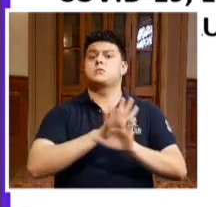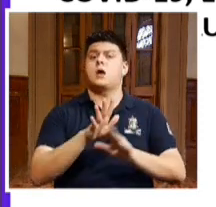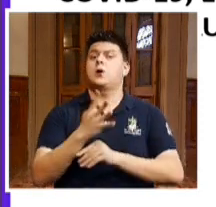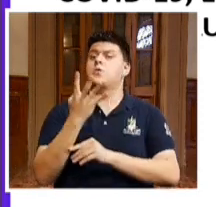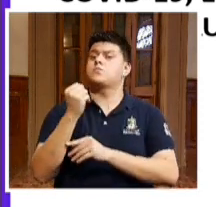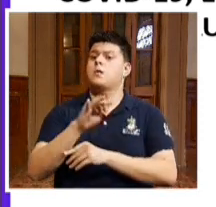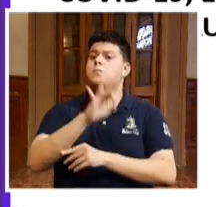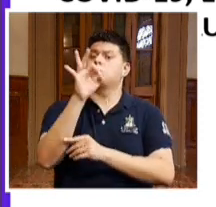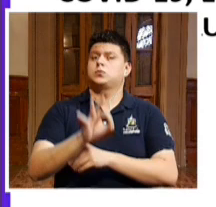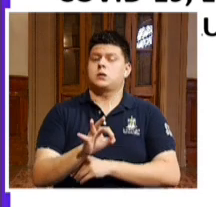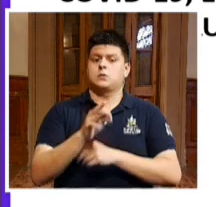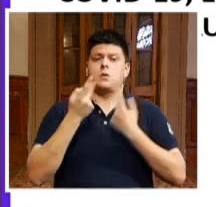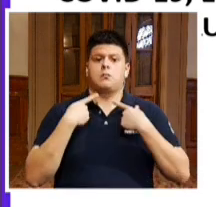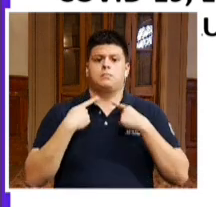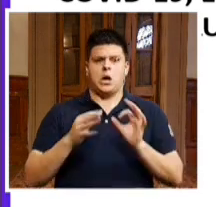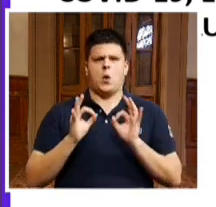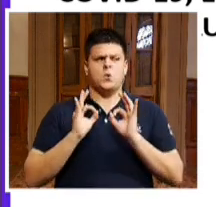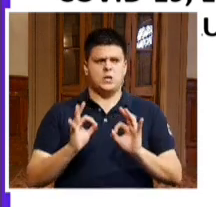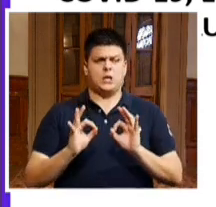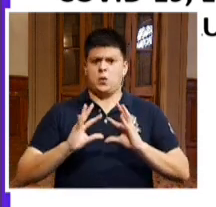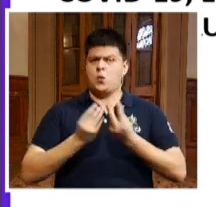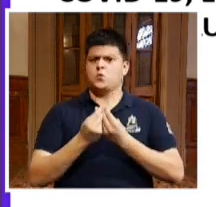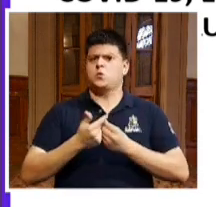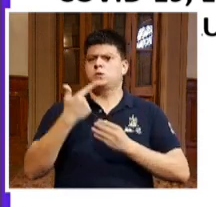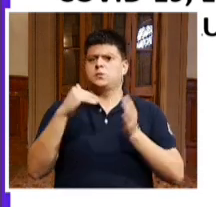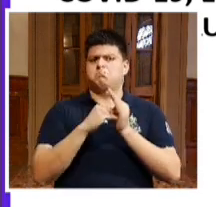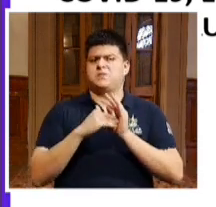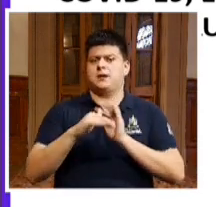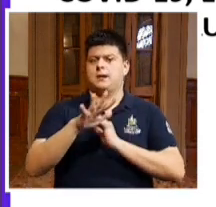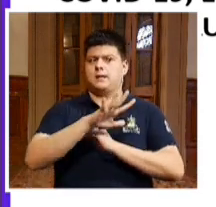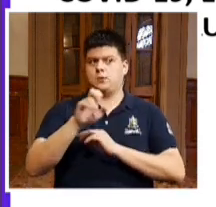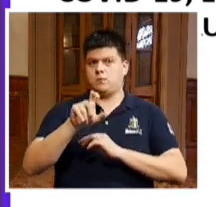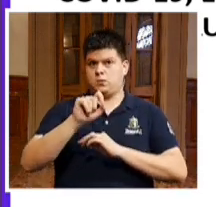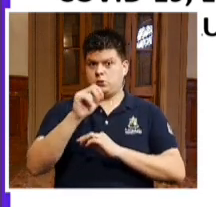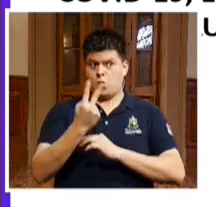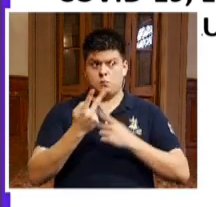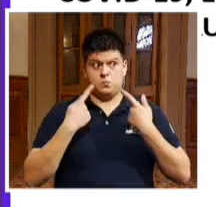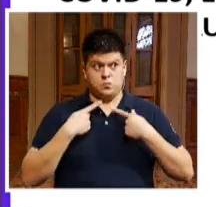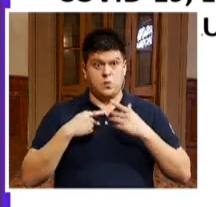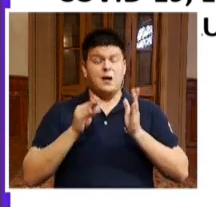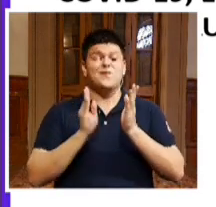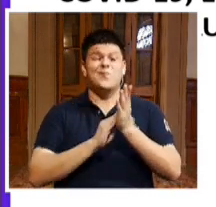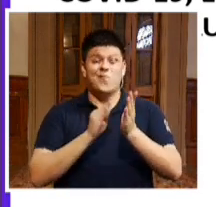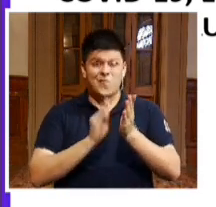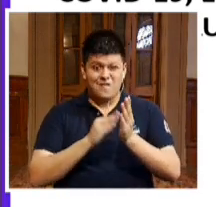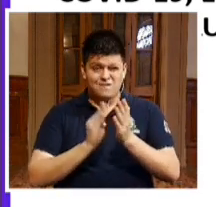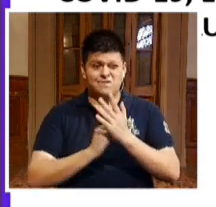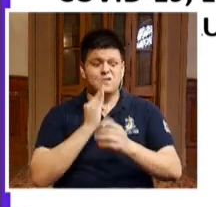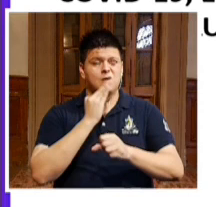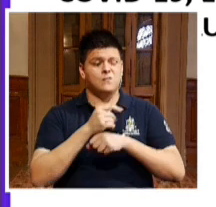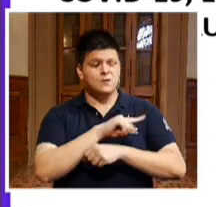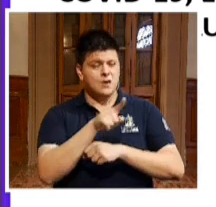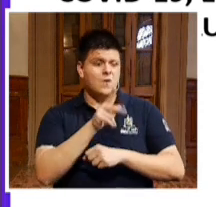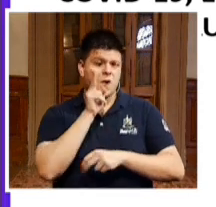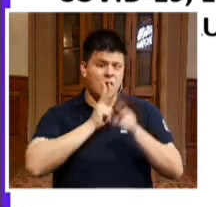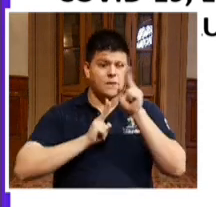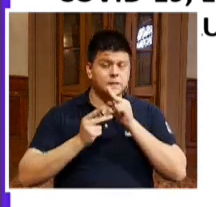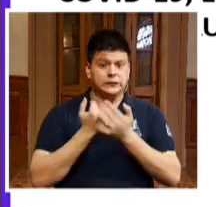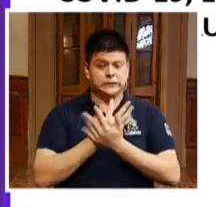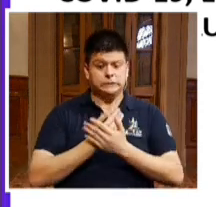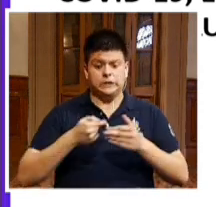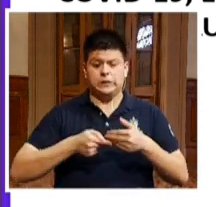son con precisión 7,522 están todavía en proceso de